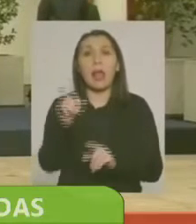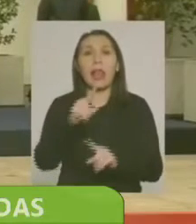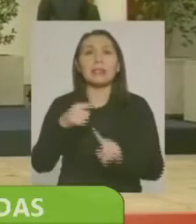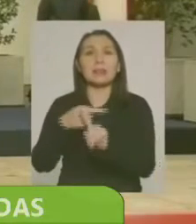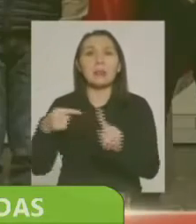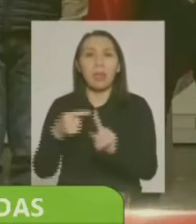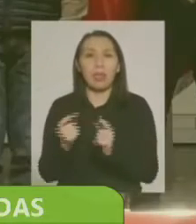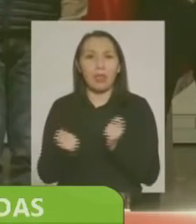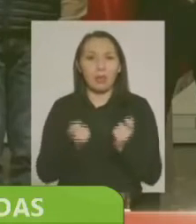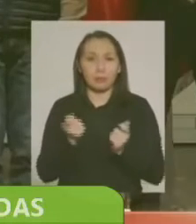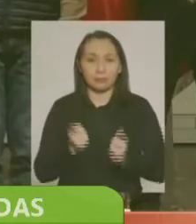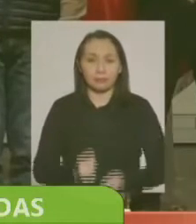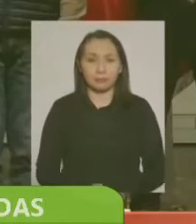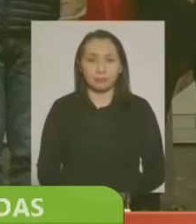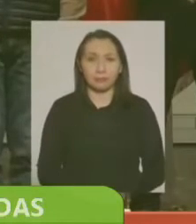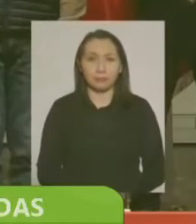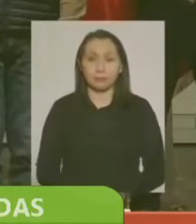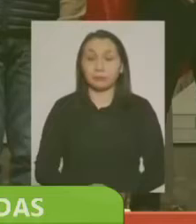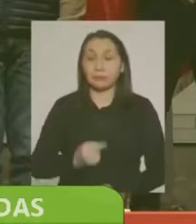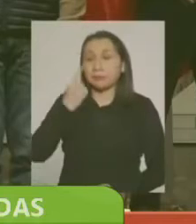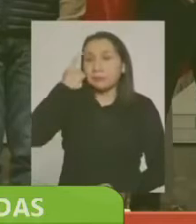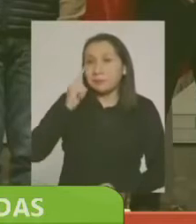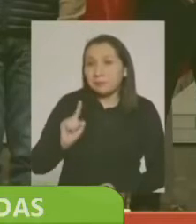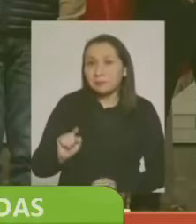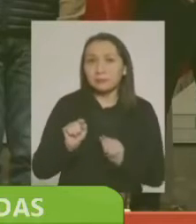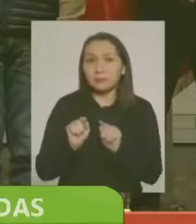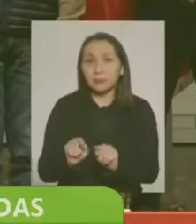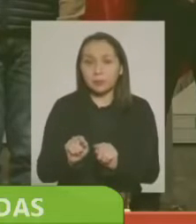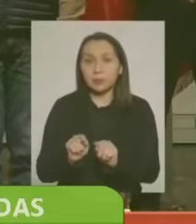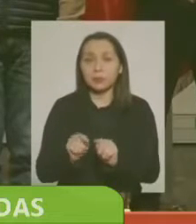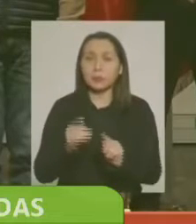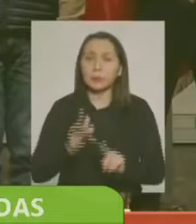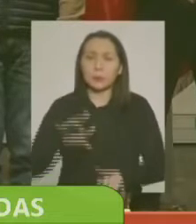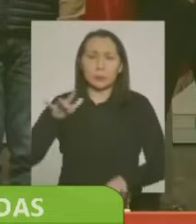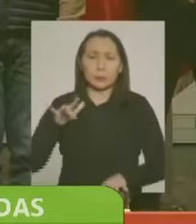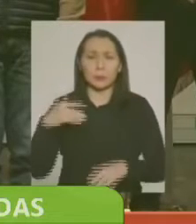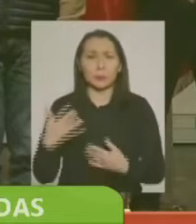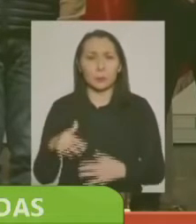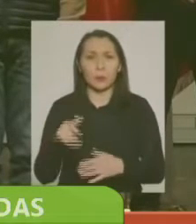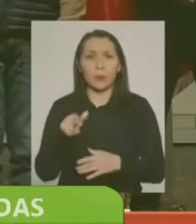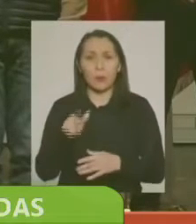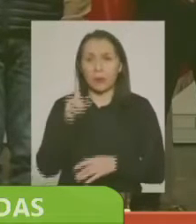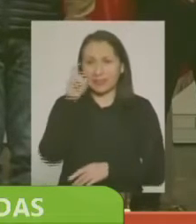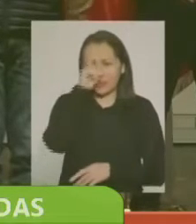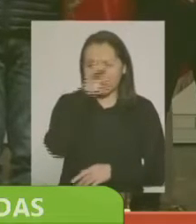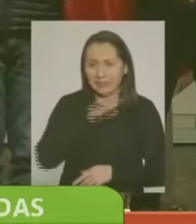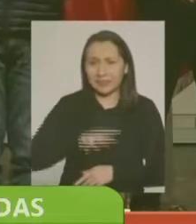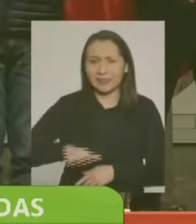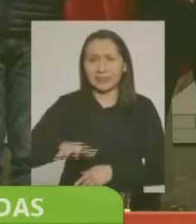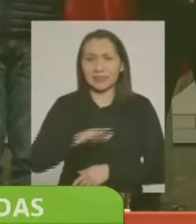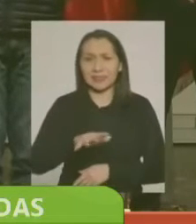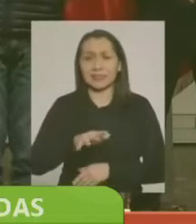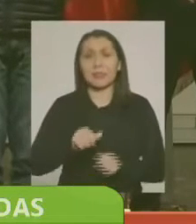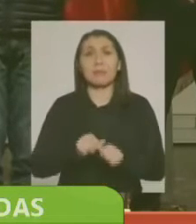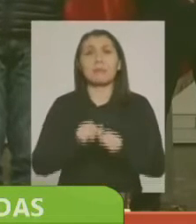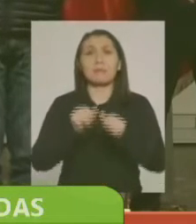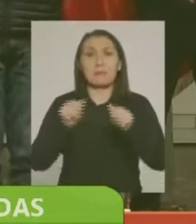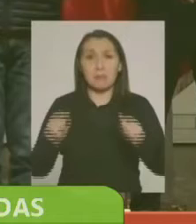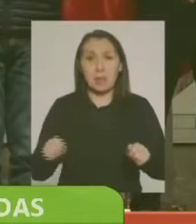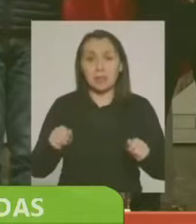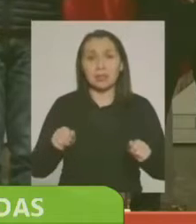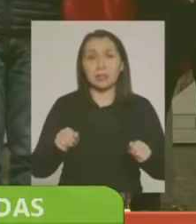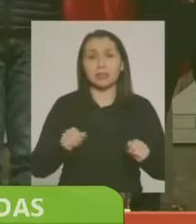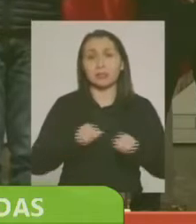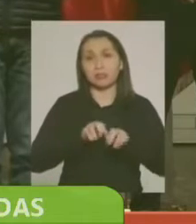esta contingencia sanitaria, también nos obliga a hacernos cargo de las consecuencias económicas que tiene. Y una clase que siempre está un poquito más alejada de las